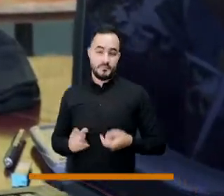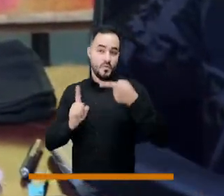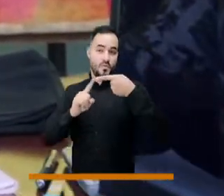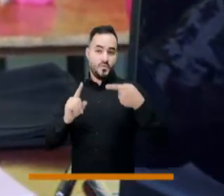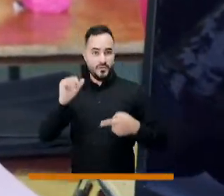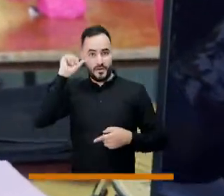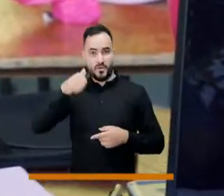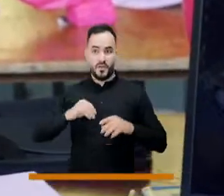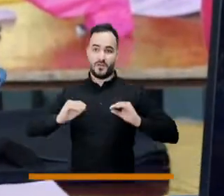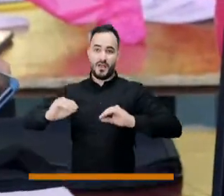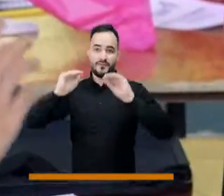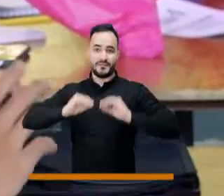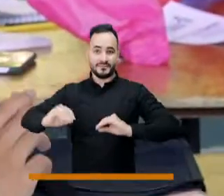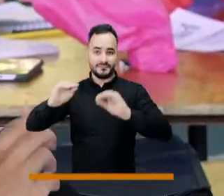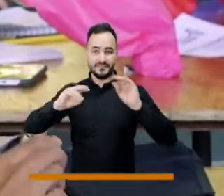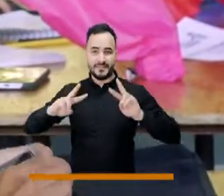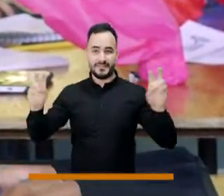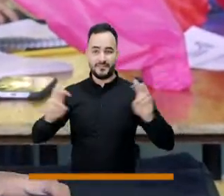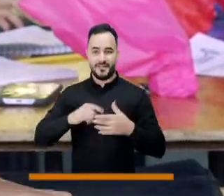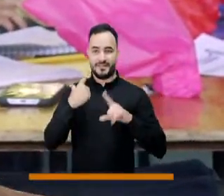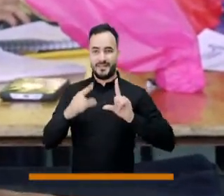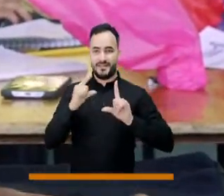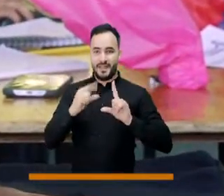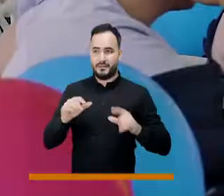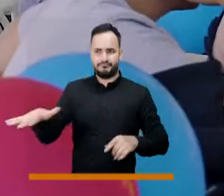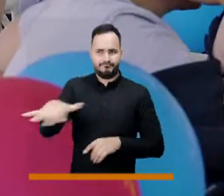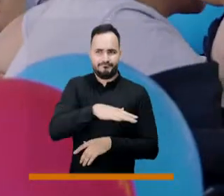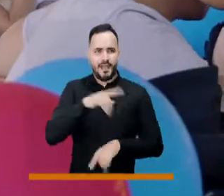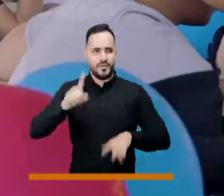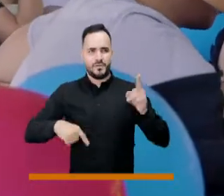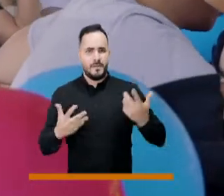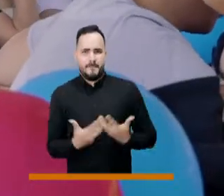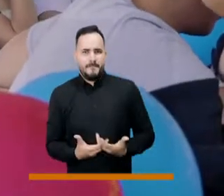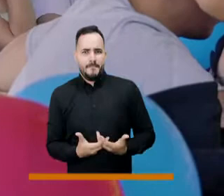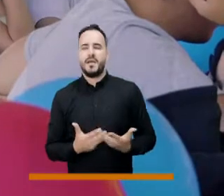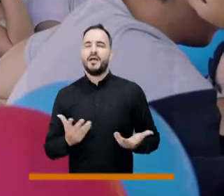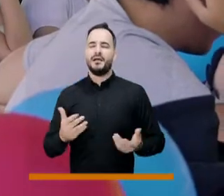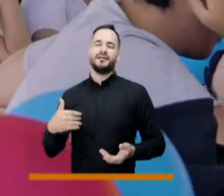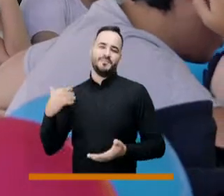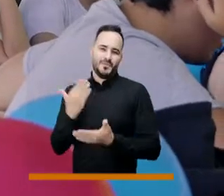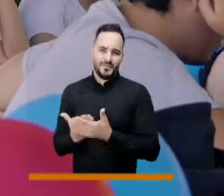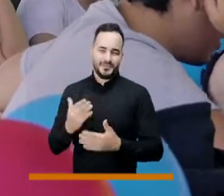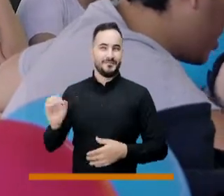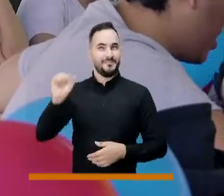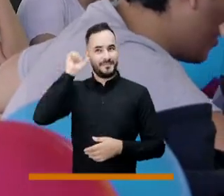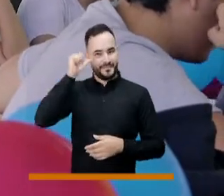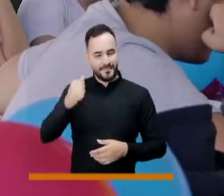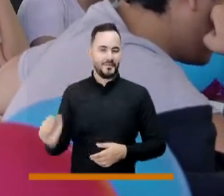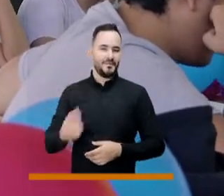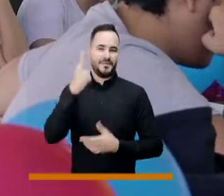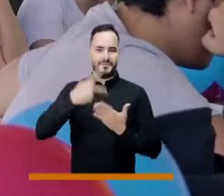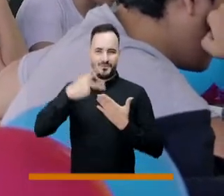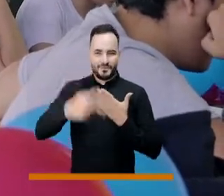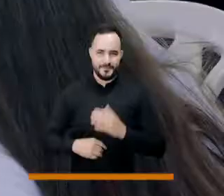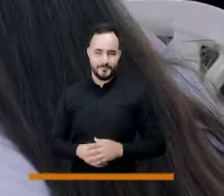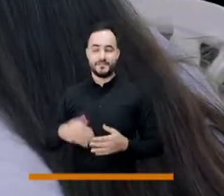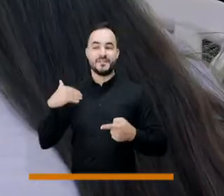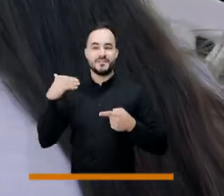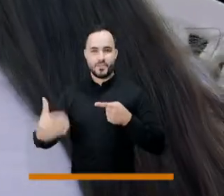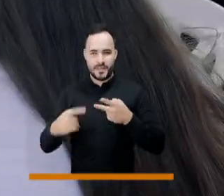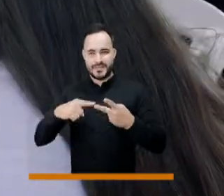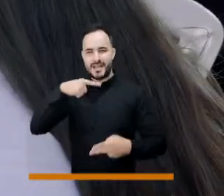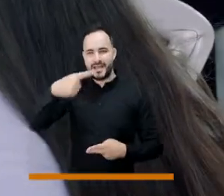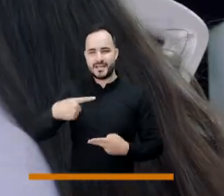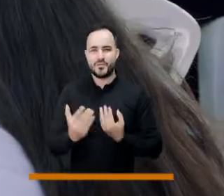programa de alfabetización digital. Sí. Eso fue uno de los primeros proyectos de acuerdo que yo tuve oportunidad de presentar. También